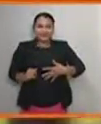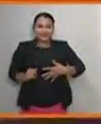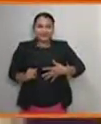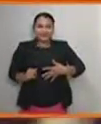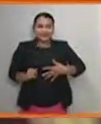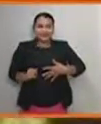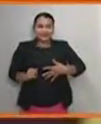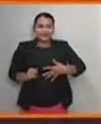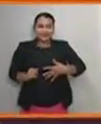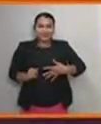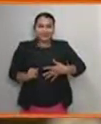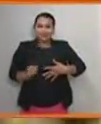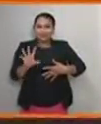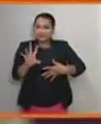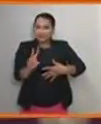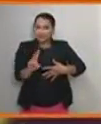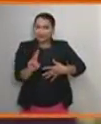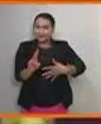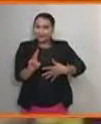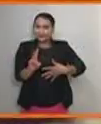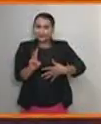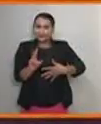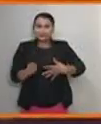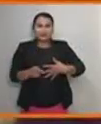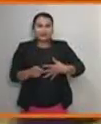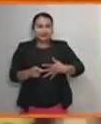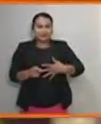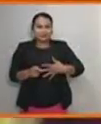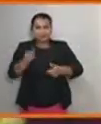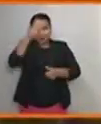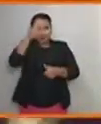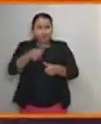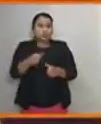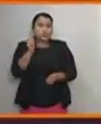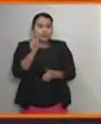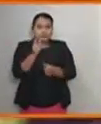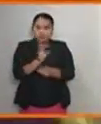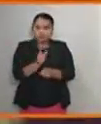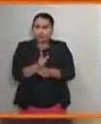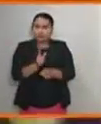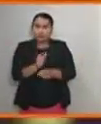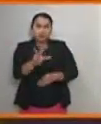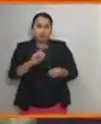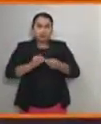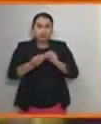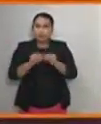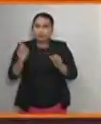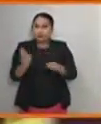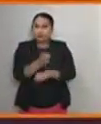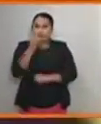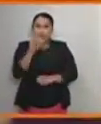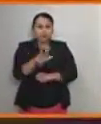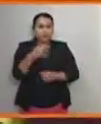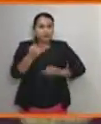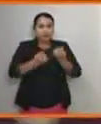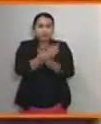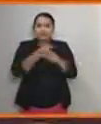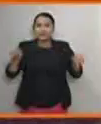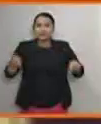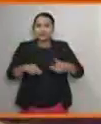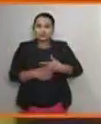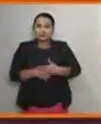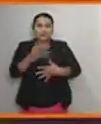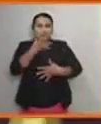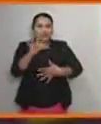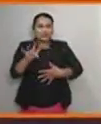Porque este es el 17, tercer número millonario. Y te recuerda que si aciertas 3 números, tienes 3 jugadas gratis.